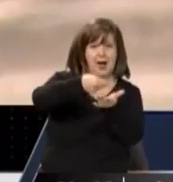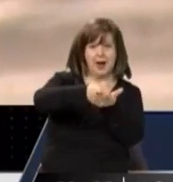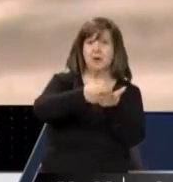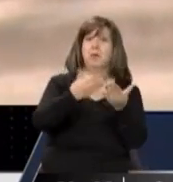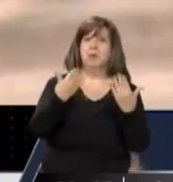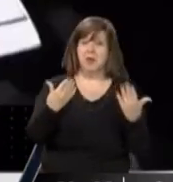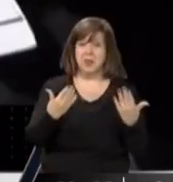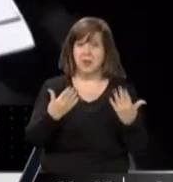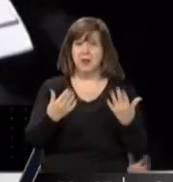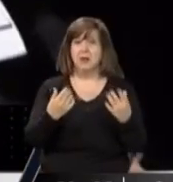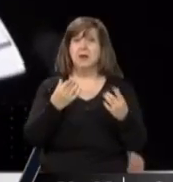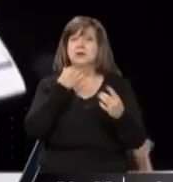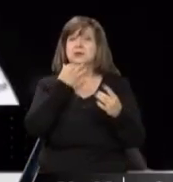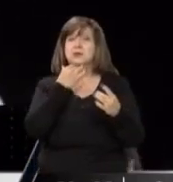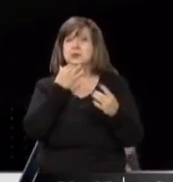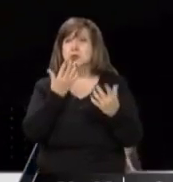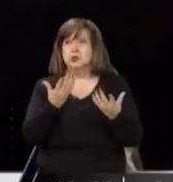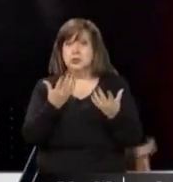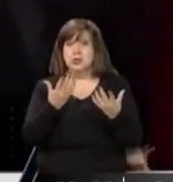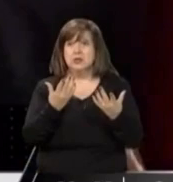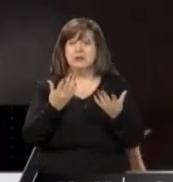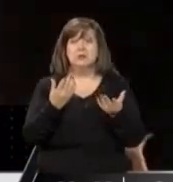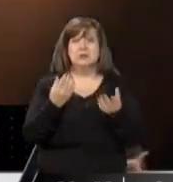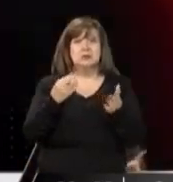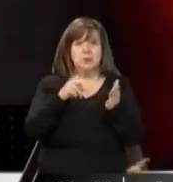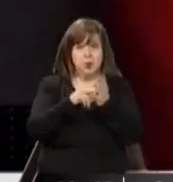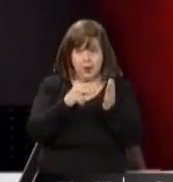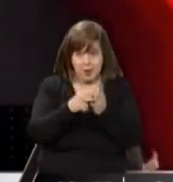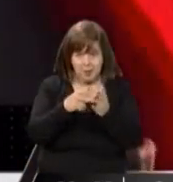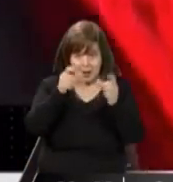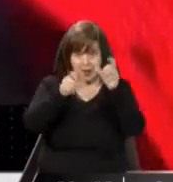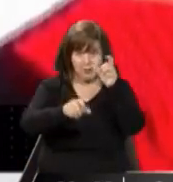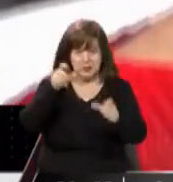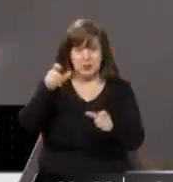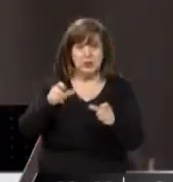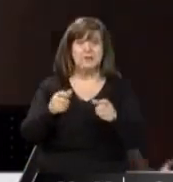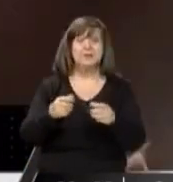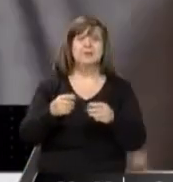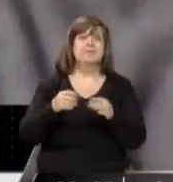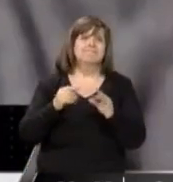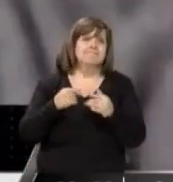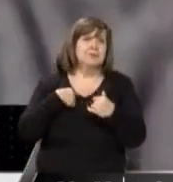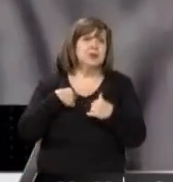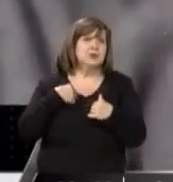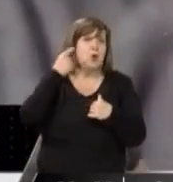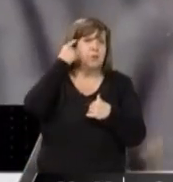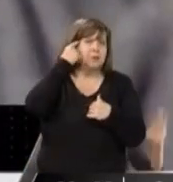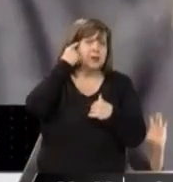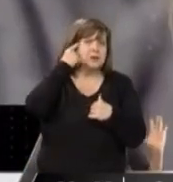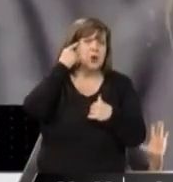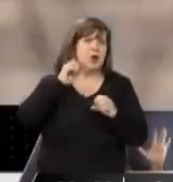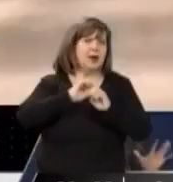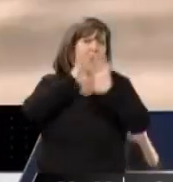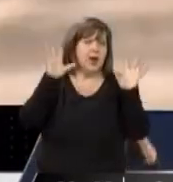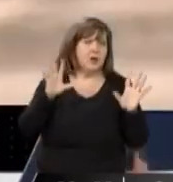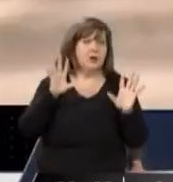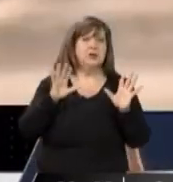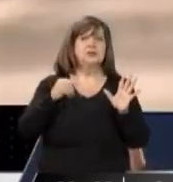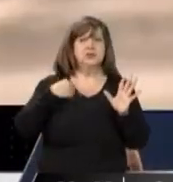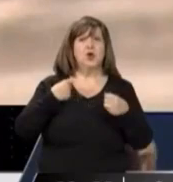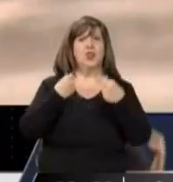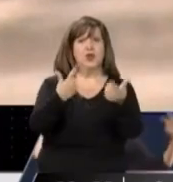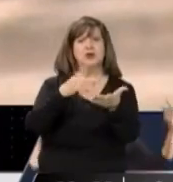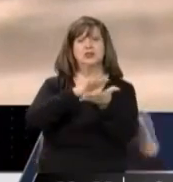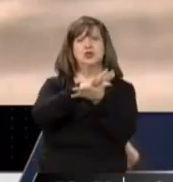en claro si le arreglaron o le complicaron la vida a la gente lo que nosotros sí tenemos Claro que estamos trayendo soluciones